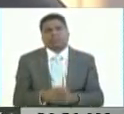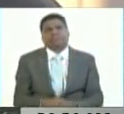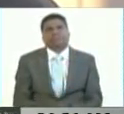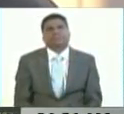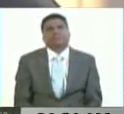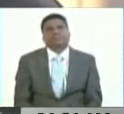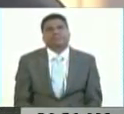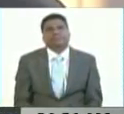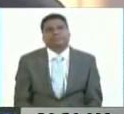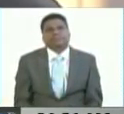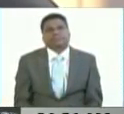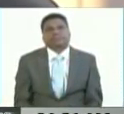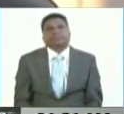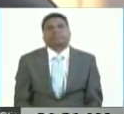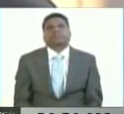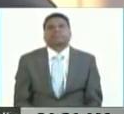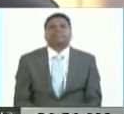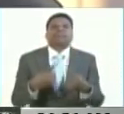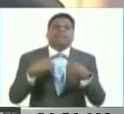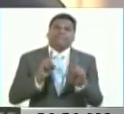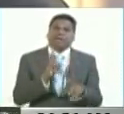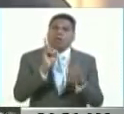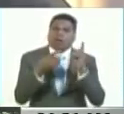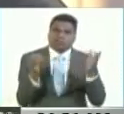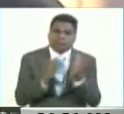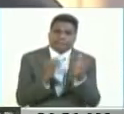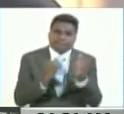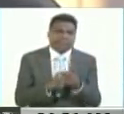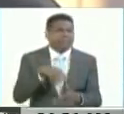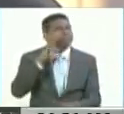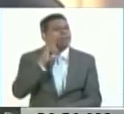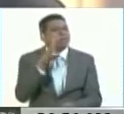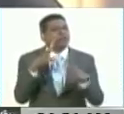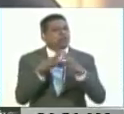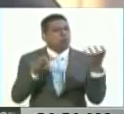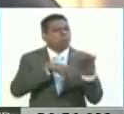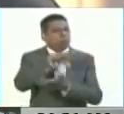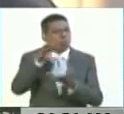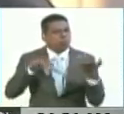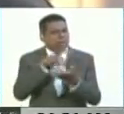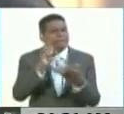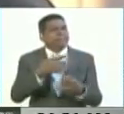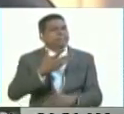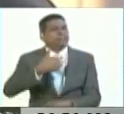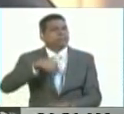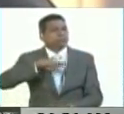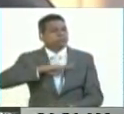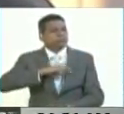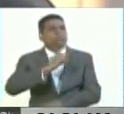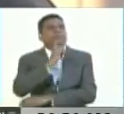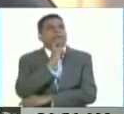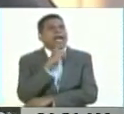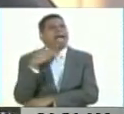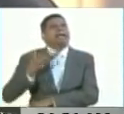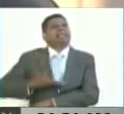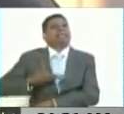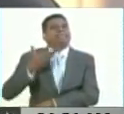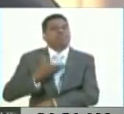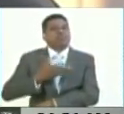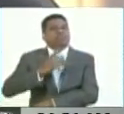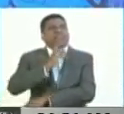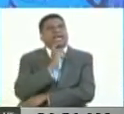evidentemente hay que esperar, a veces hay que esperar a que ocurran las crisis como para que nosotros consideremos que son importantes.